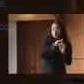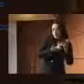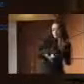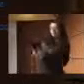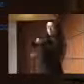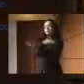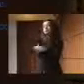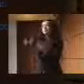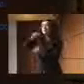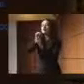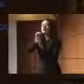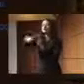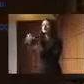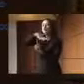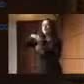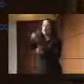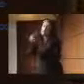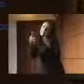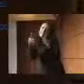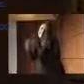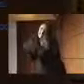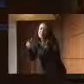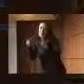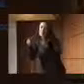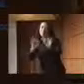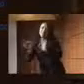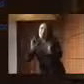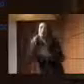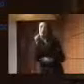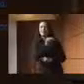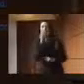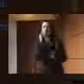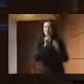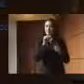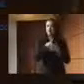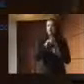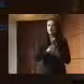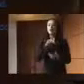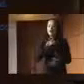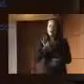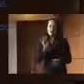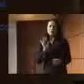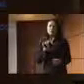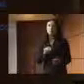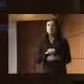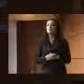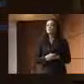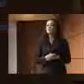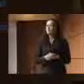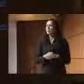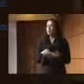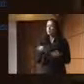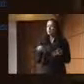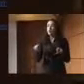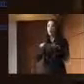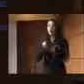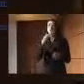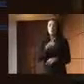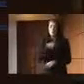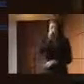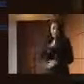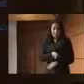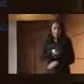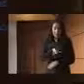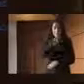menos preparada para eso. ¿Eso qué viene a decir? Pues básicamente una cosa muy sencilla. No es lo mismo, o sea, una persona con una